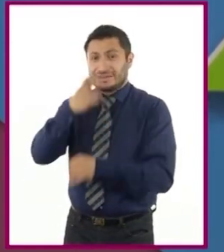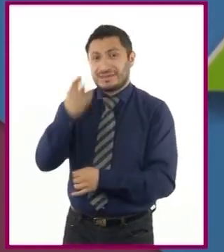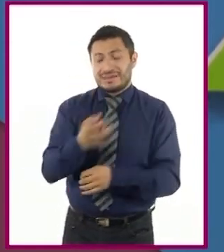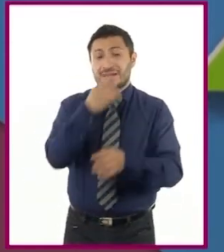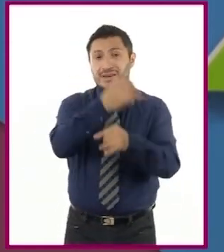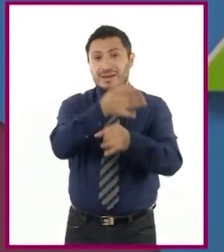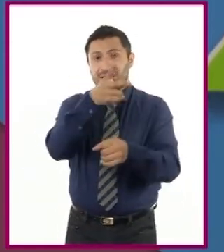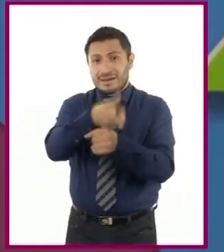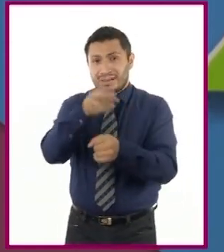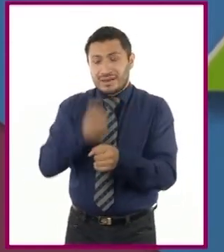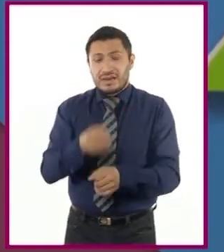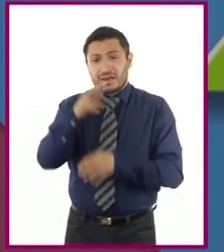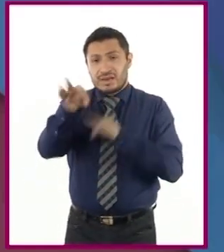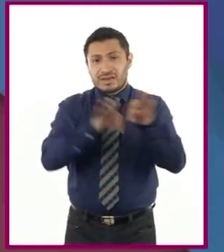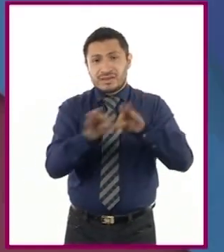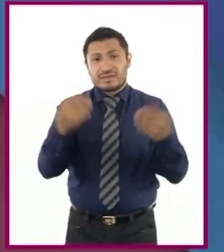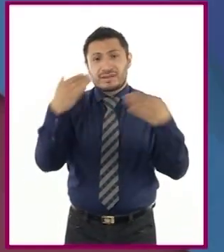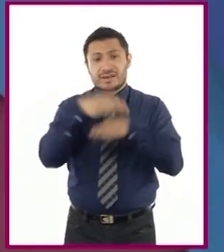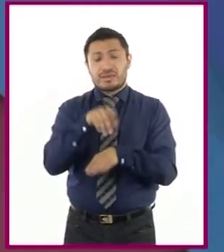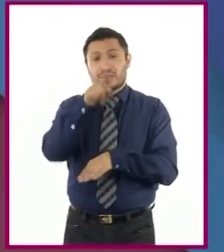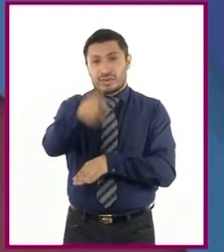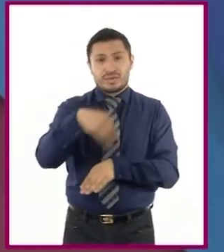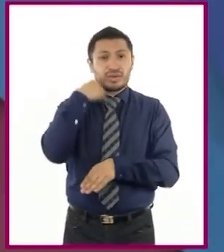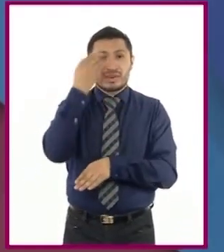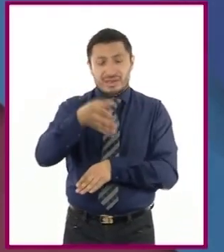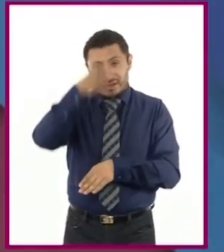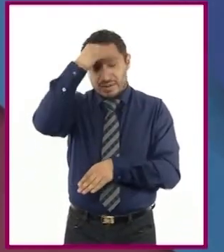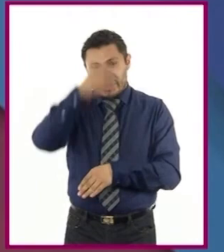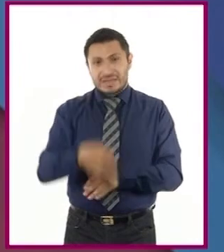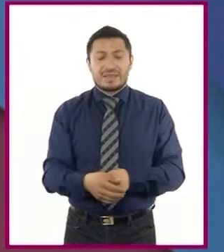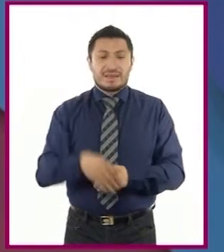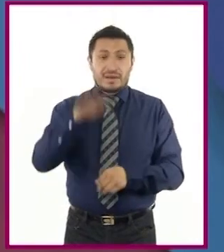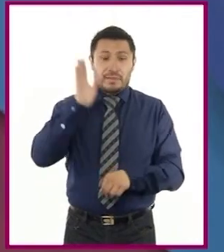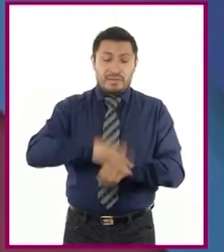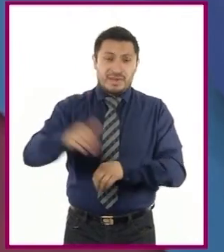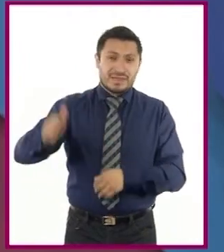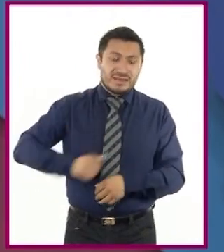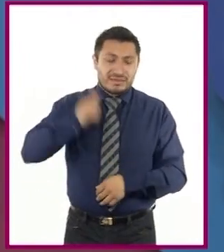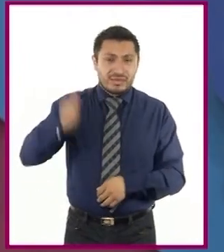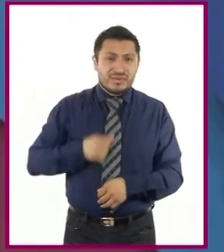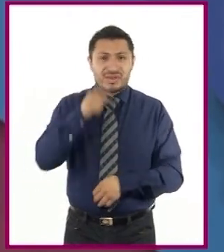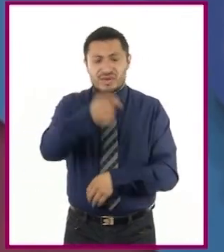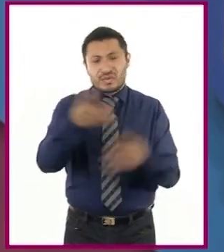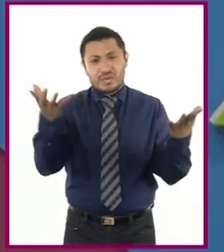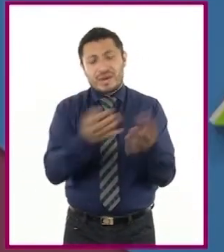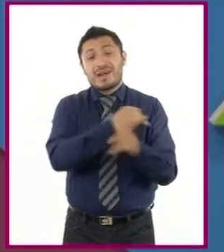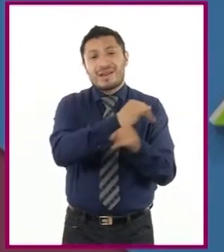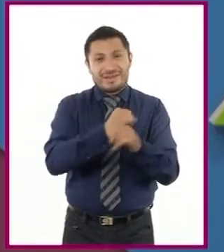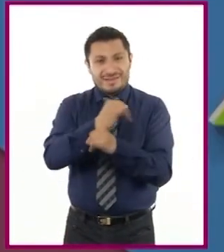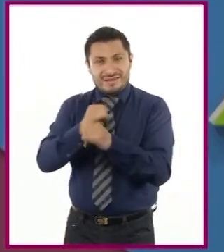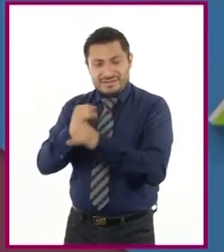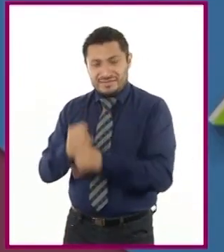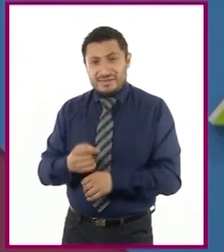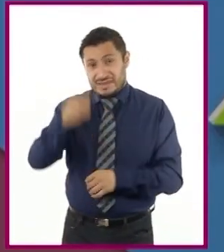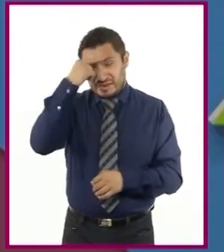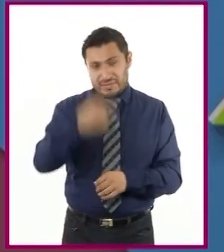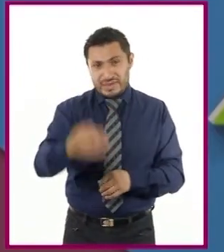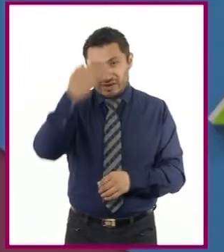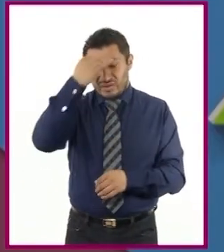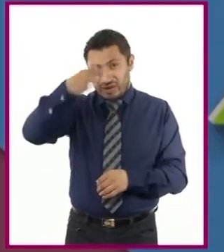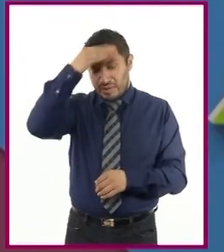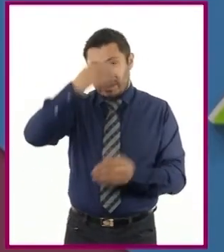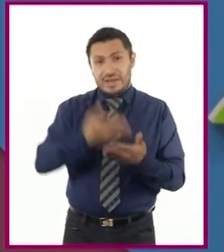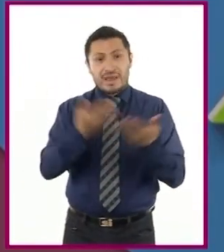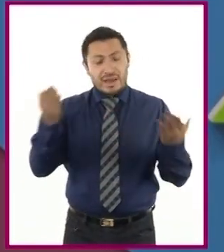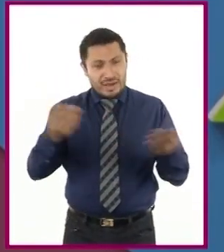a trabajar en lo que deseen aprender. Nada es más provechoso como que ustedes generen su propio conocimiento. Ahora, antes de ir